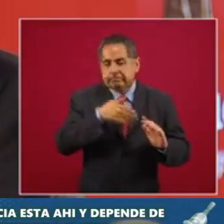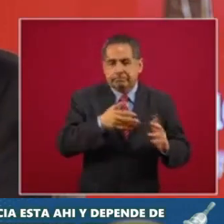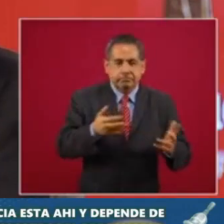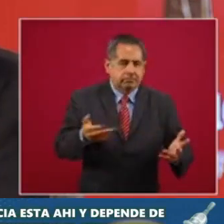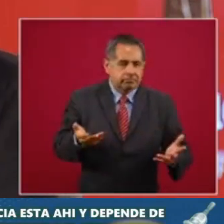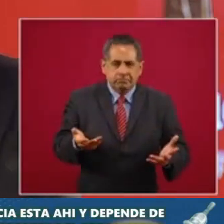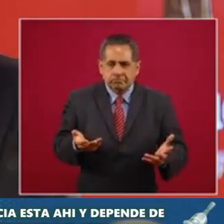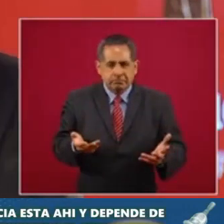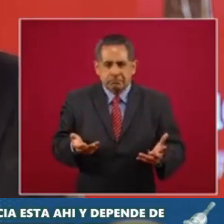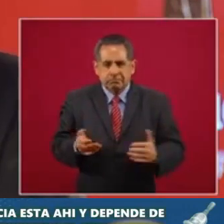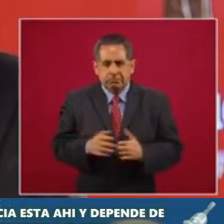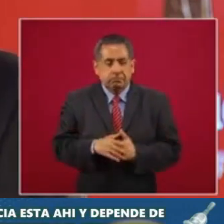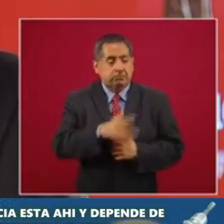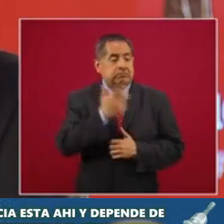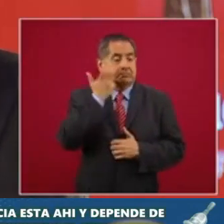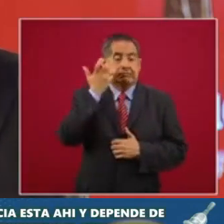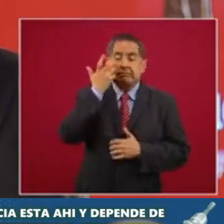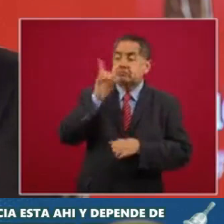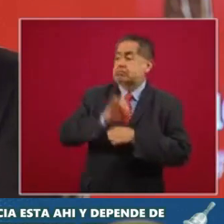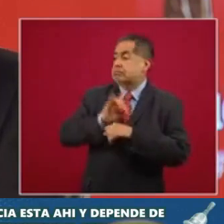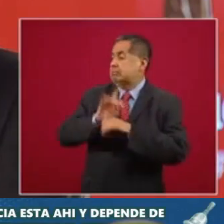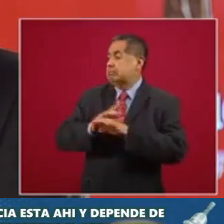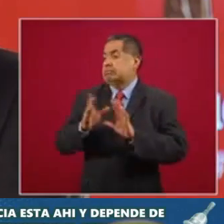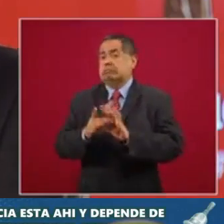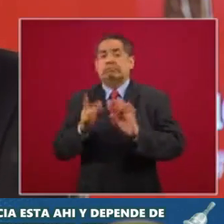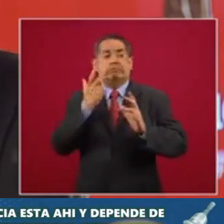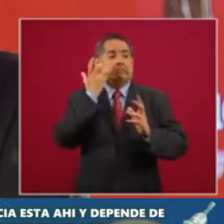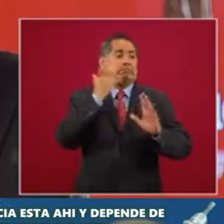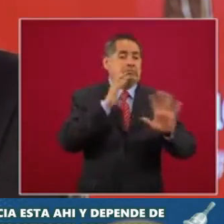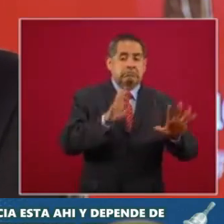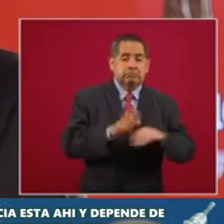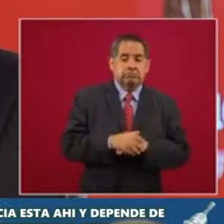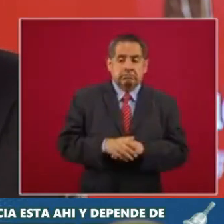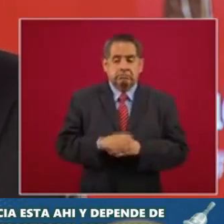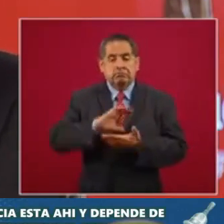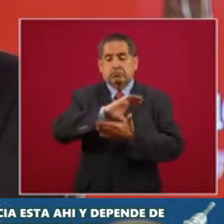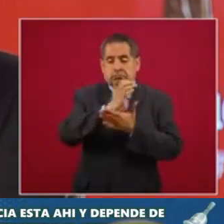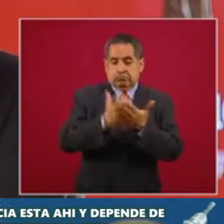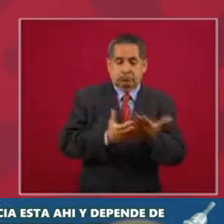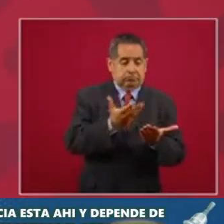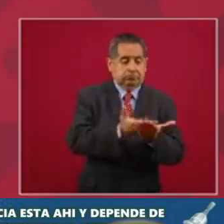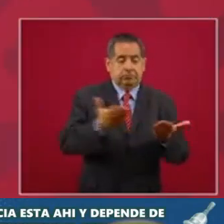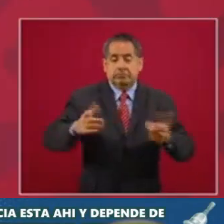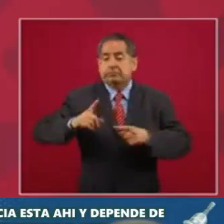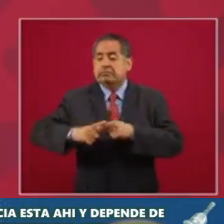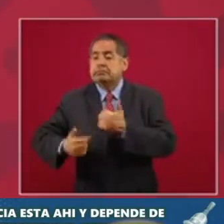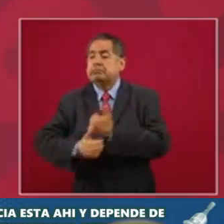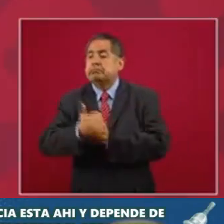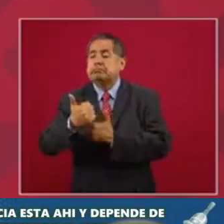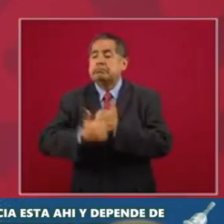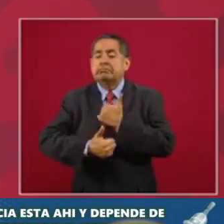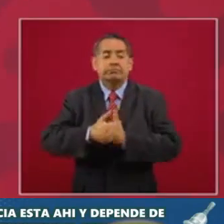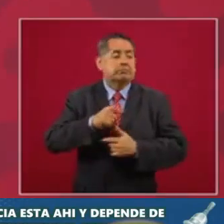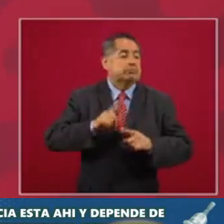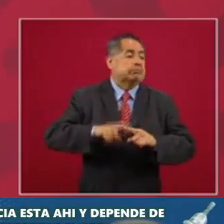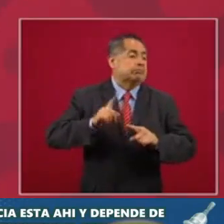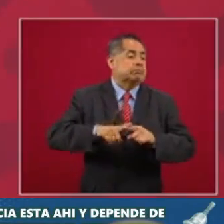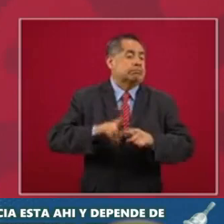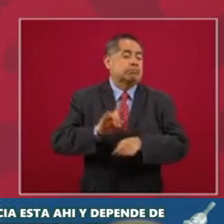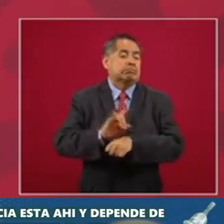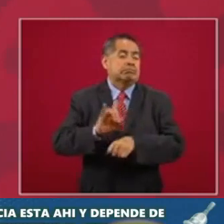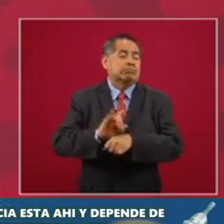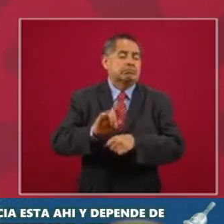hacían la faramalla de que licitaban las obras y ya se sabía por anticipado